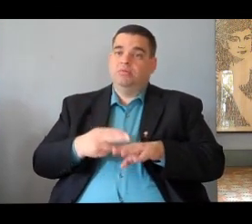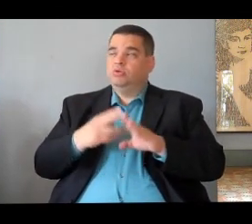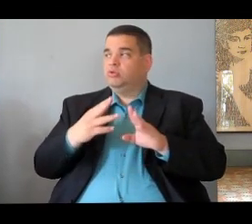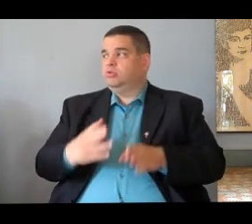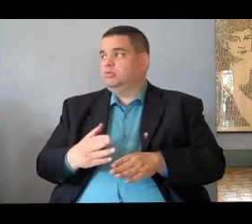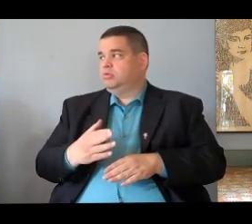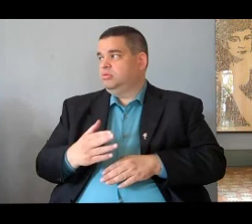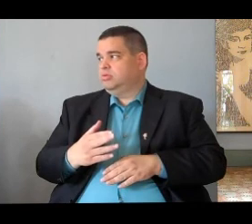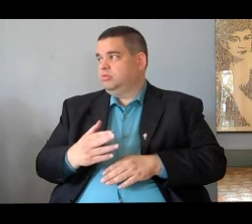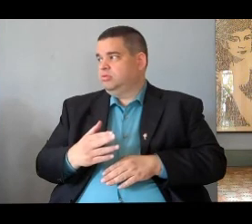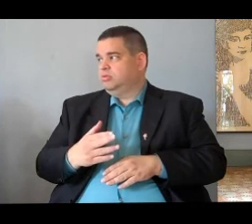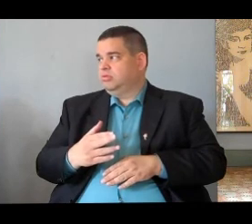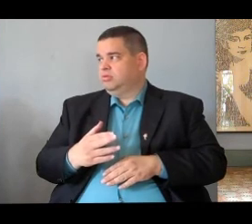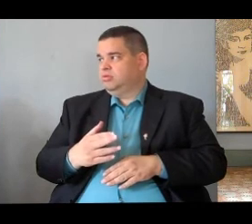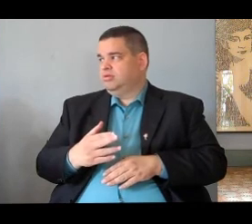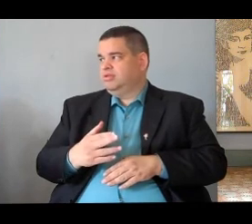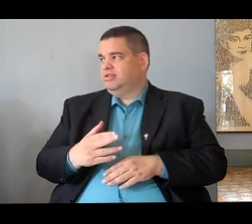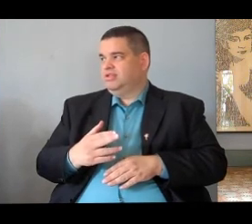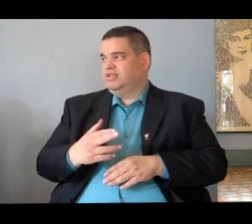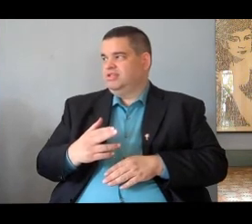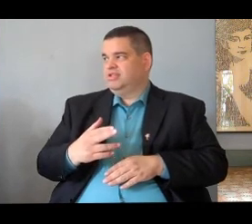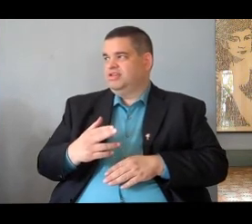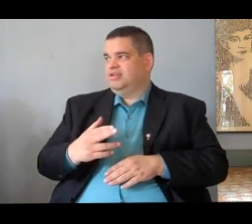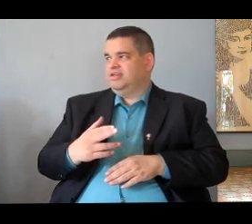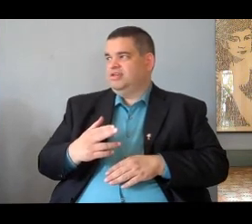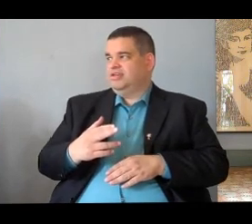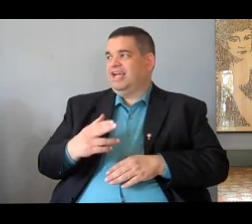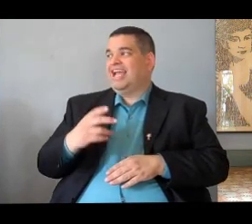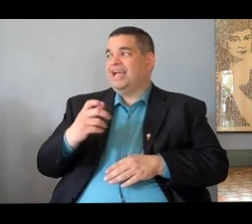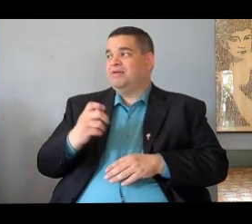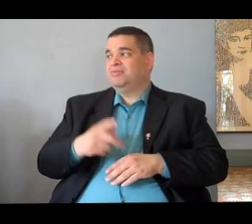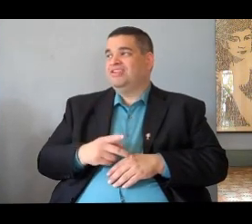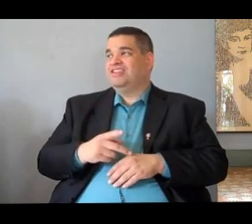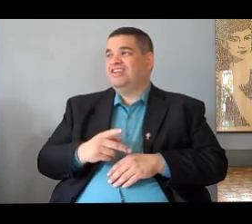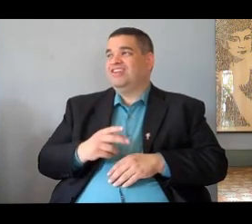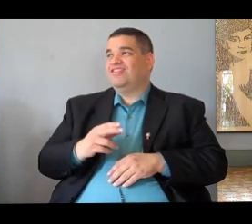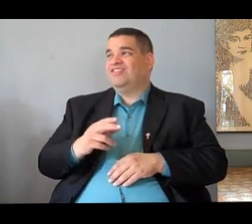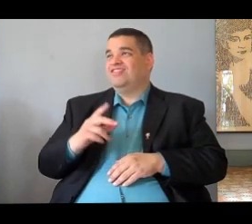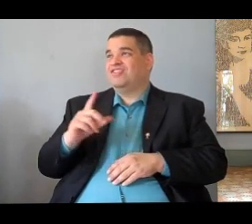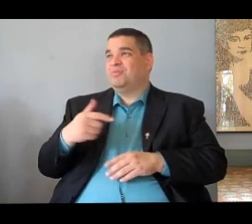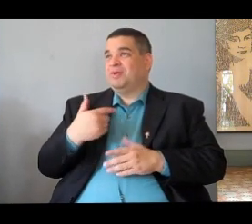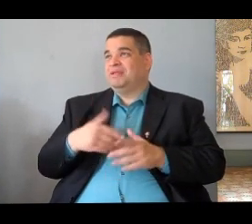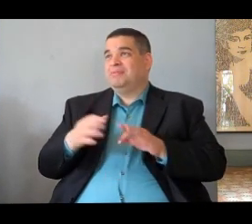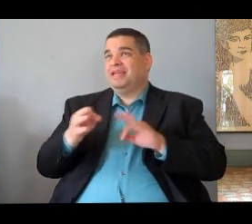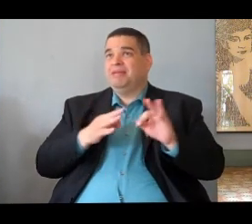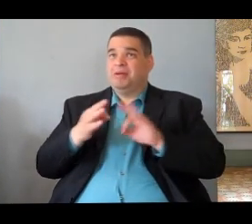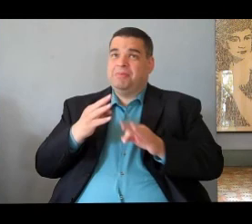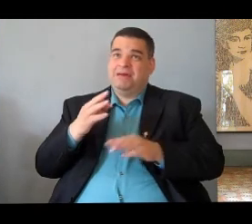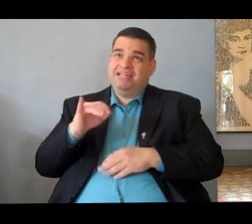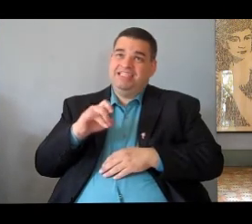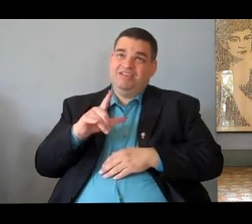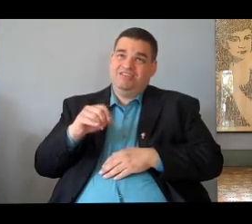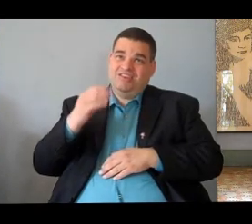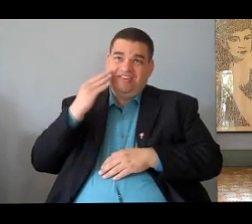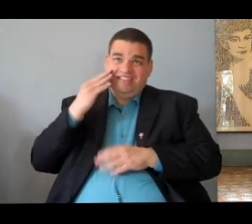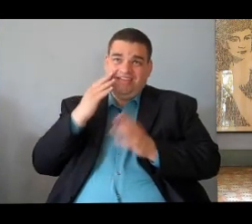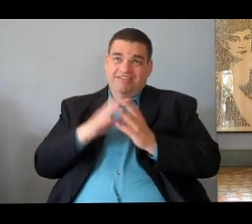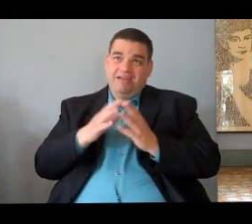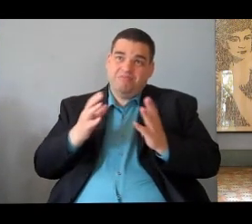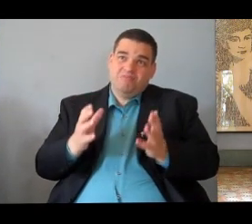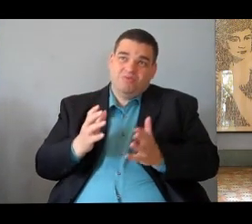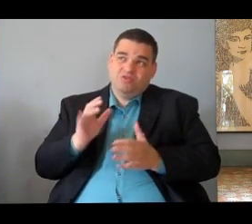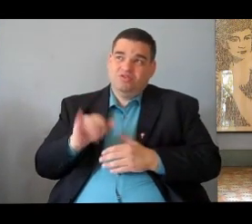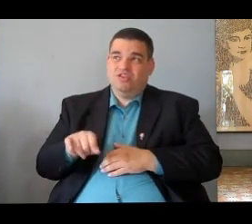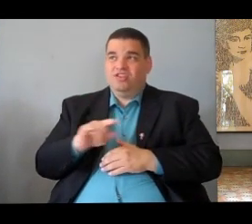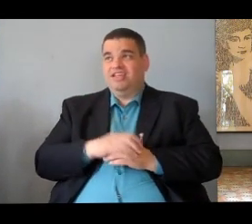mijo? ¿Te quieres preguntar cómo salió lo del...? Bueno, no, yo, eso va después. Que me lo termine de explicar porque parece que José lo sabe más que yo. Ya ahí. Tú sabes. De... Sí, pero yo